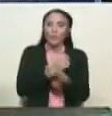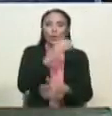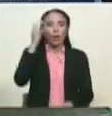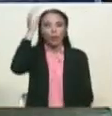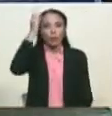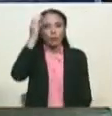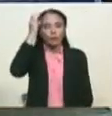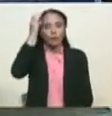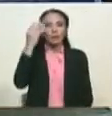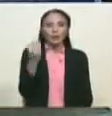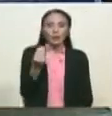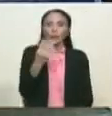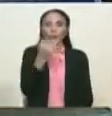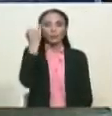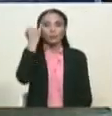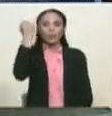conciencia,